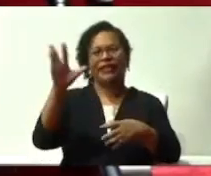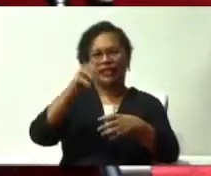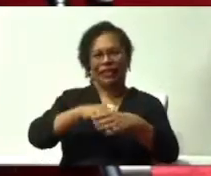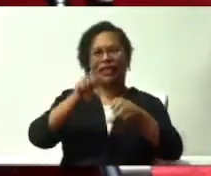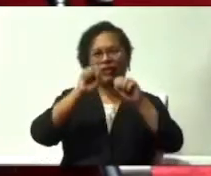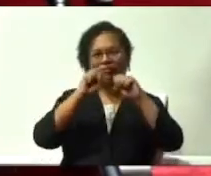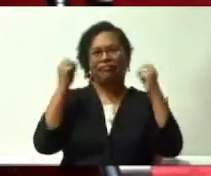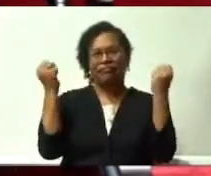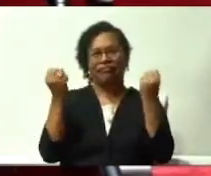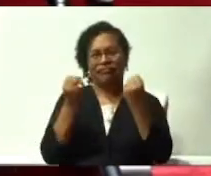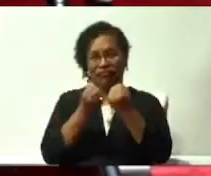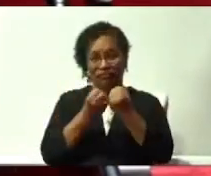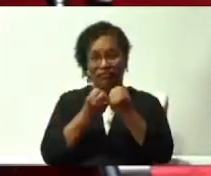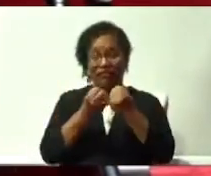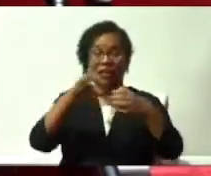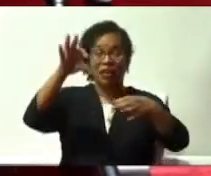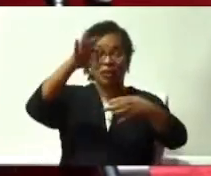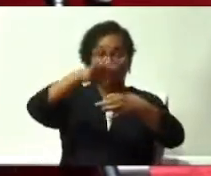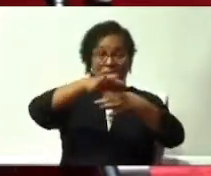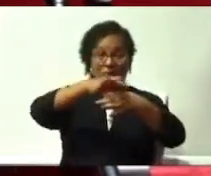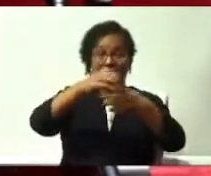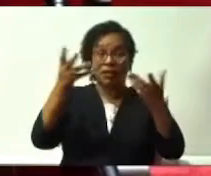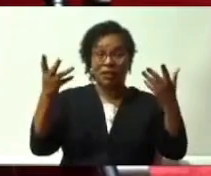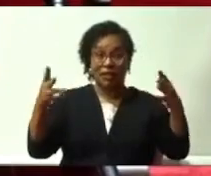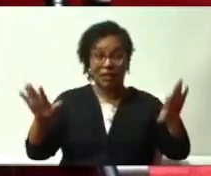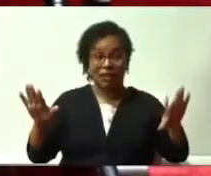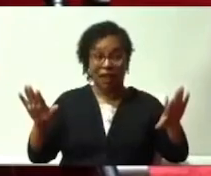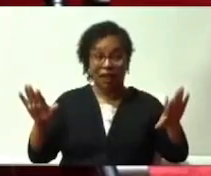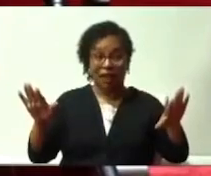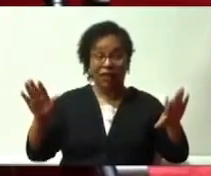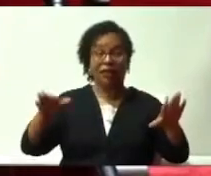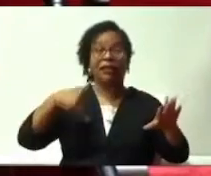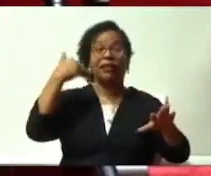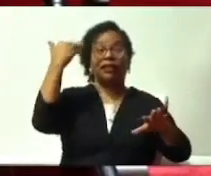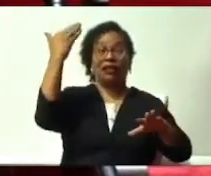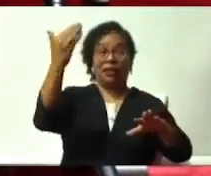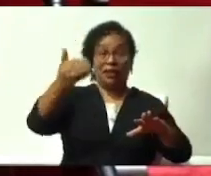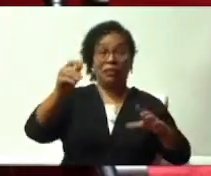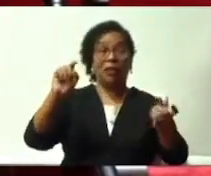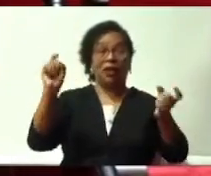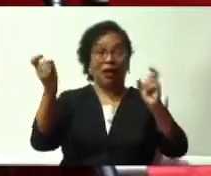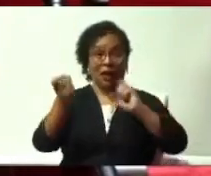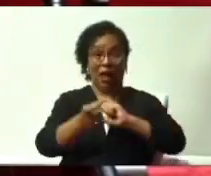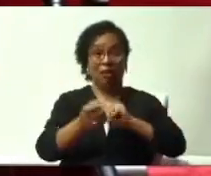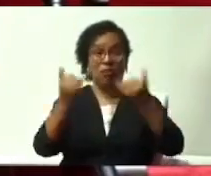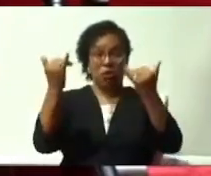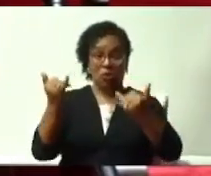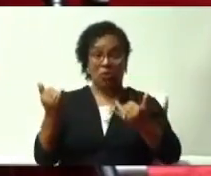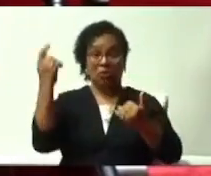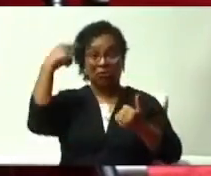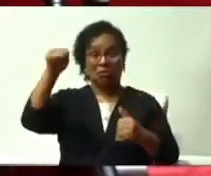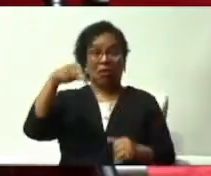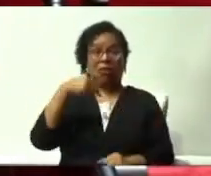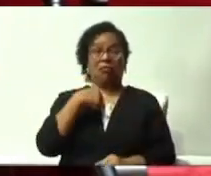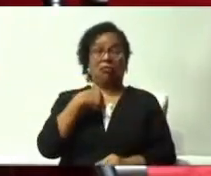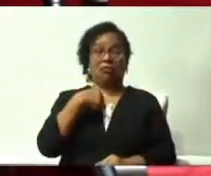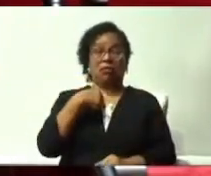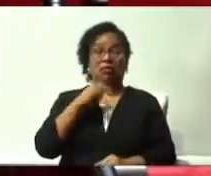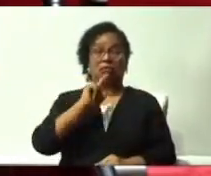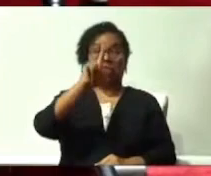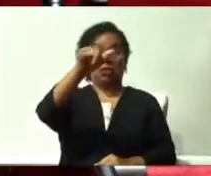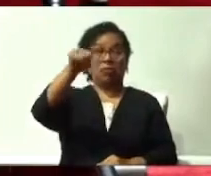elección pasan estas cosas, hoy a ti, mañana a mí. Yo, como